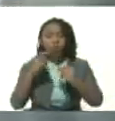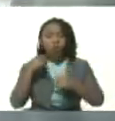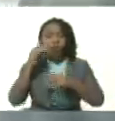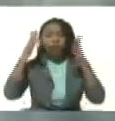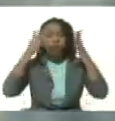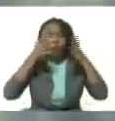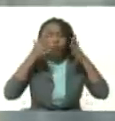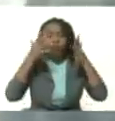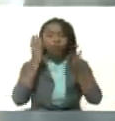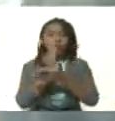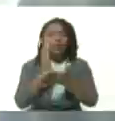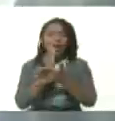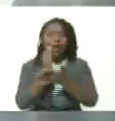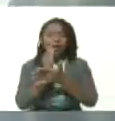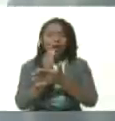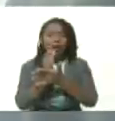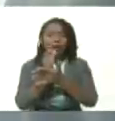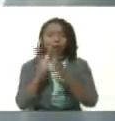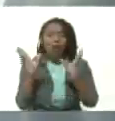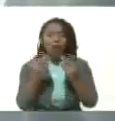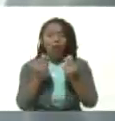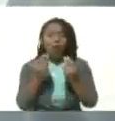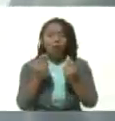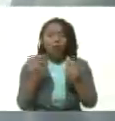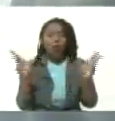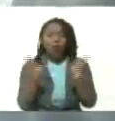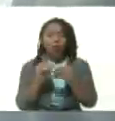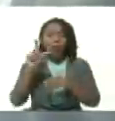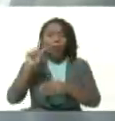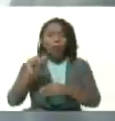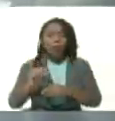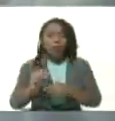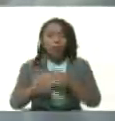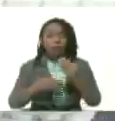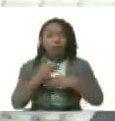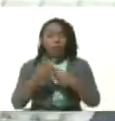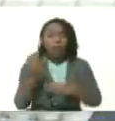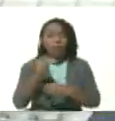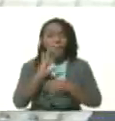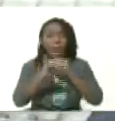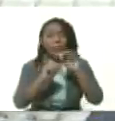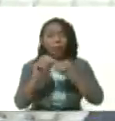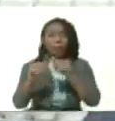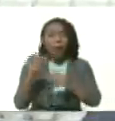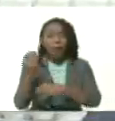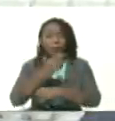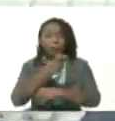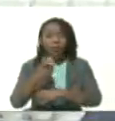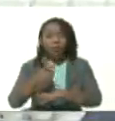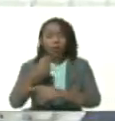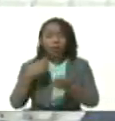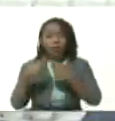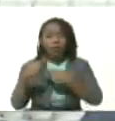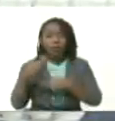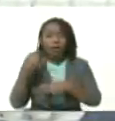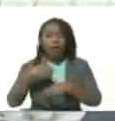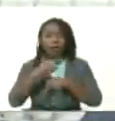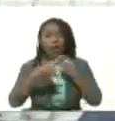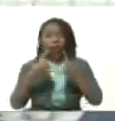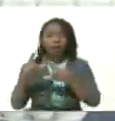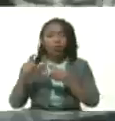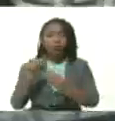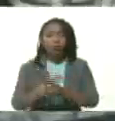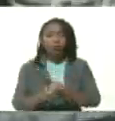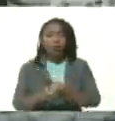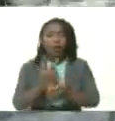siempre reduciendo los costos operativos para garantizar mayor rentabilidad, incluso desde el punto de vista de la inversión que tenemos en el laboratorio de Semepharma.